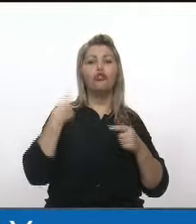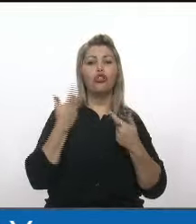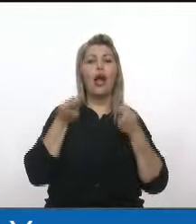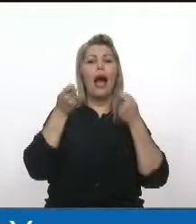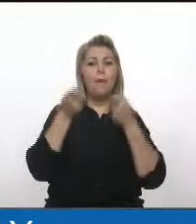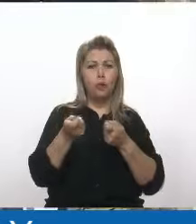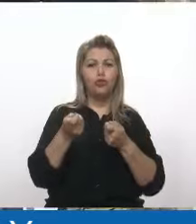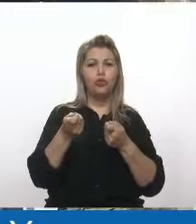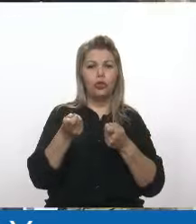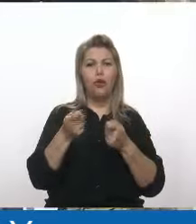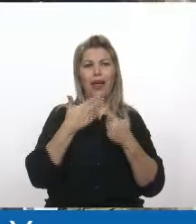gracias gracias